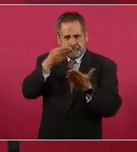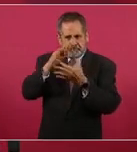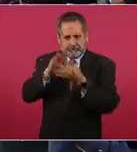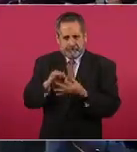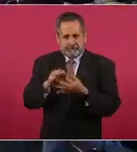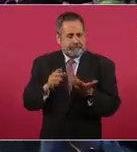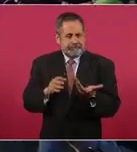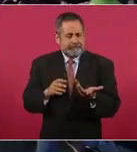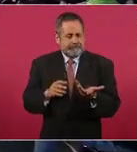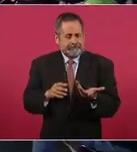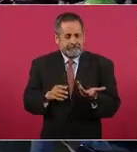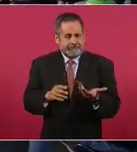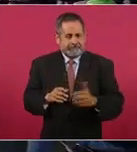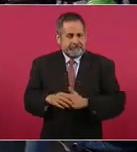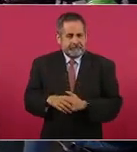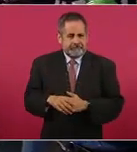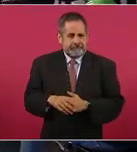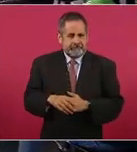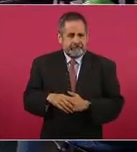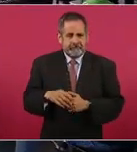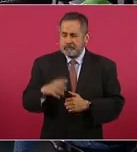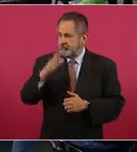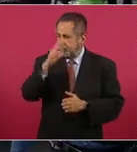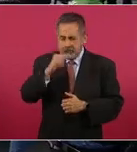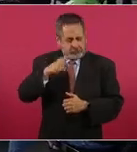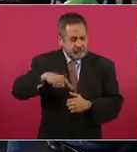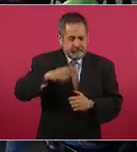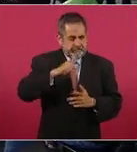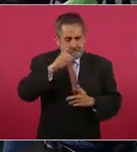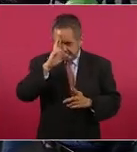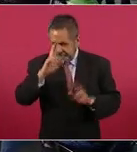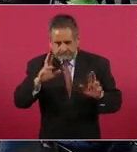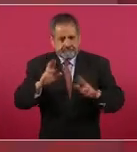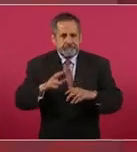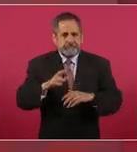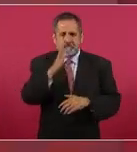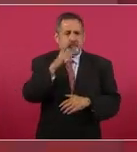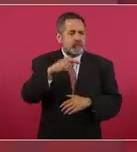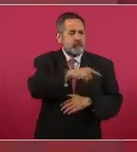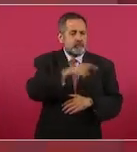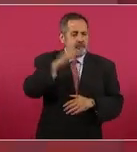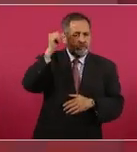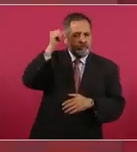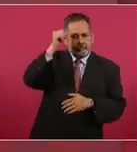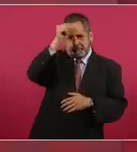No puede, con todo respeto, los hijos, un sacerdote,